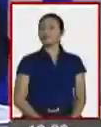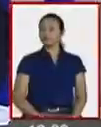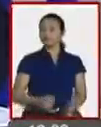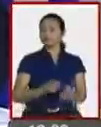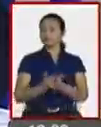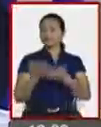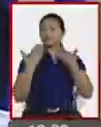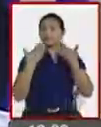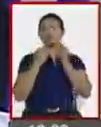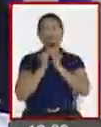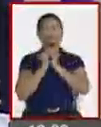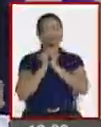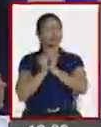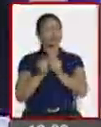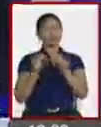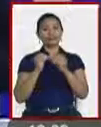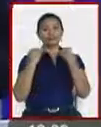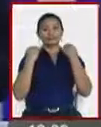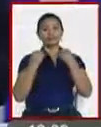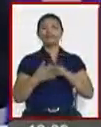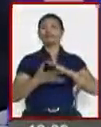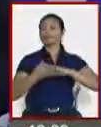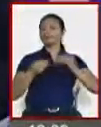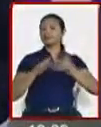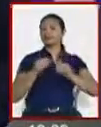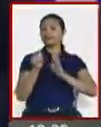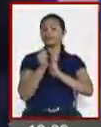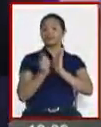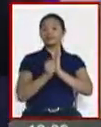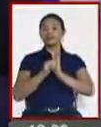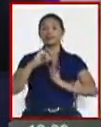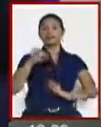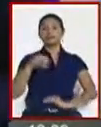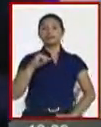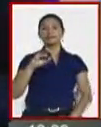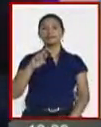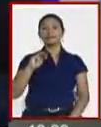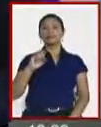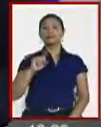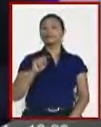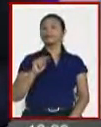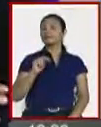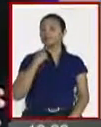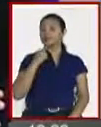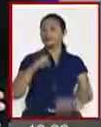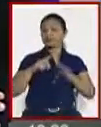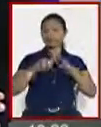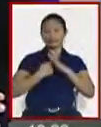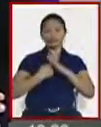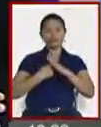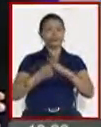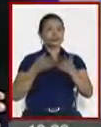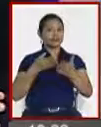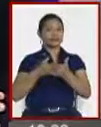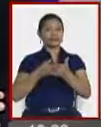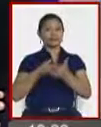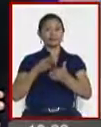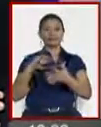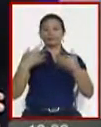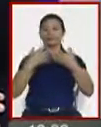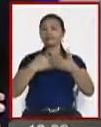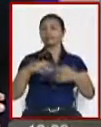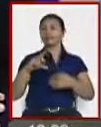De verdad, muchas gracias por estar con nosotros. Hay más información. Vamos a contarles que el abogado de Jimena Suárez aseguró que se ha iniciado un proceso laboral contra la empresa